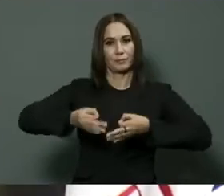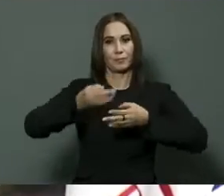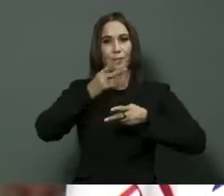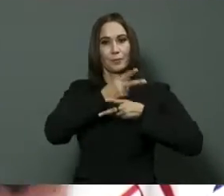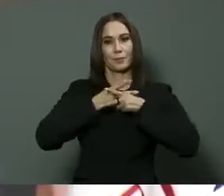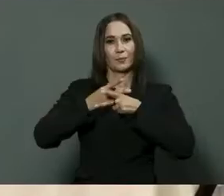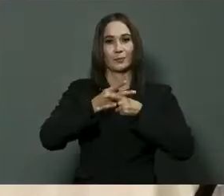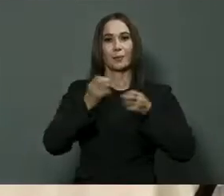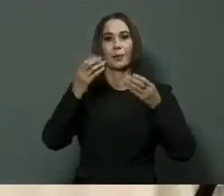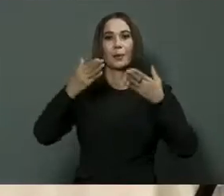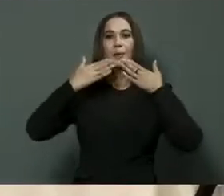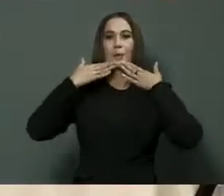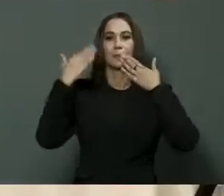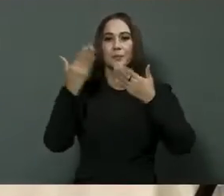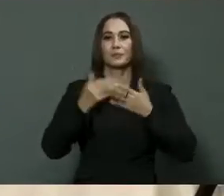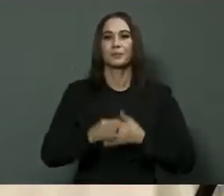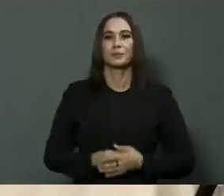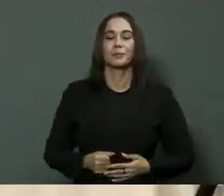Muchas gracias.